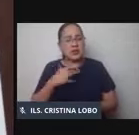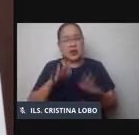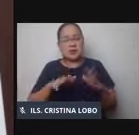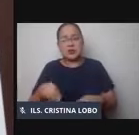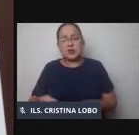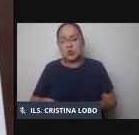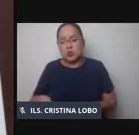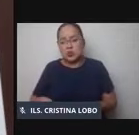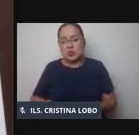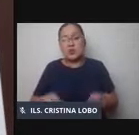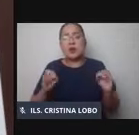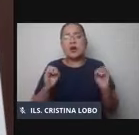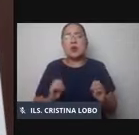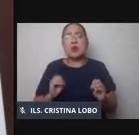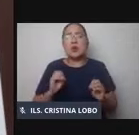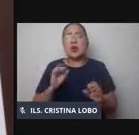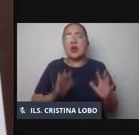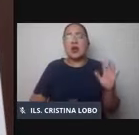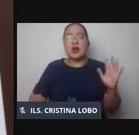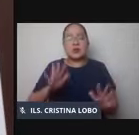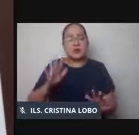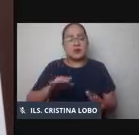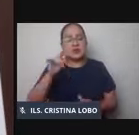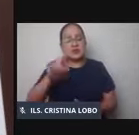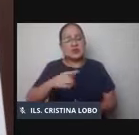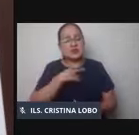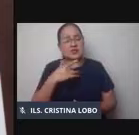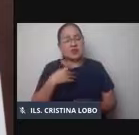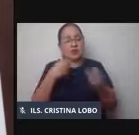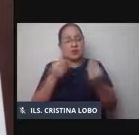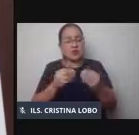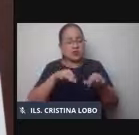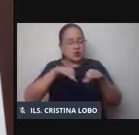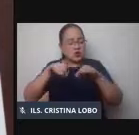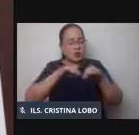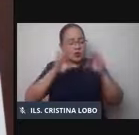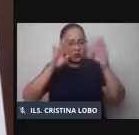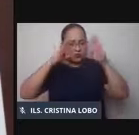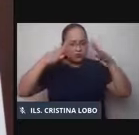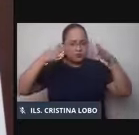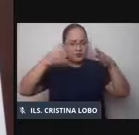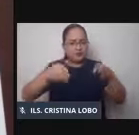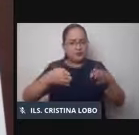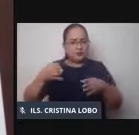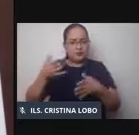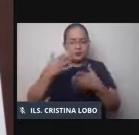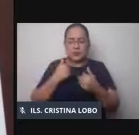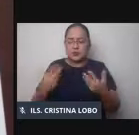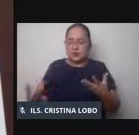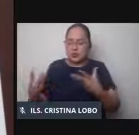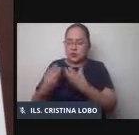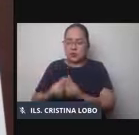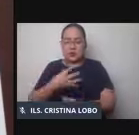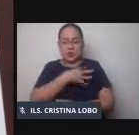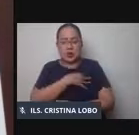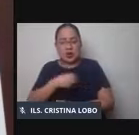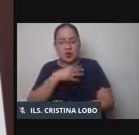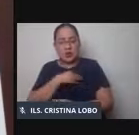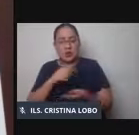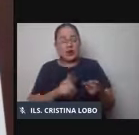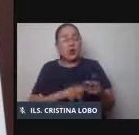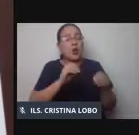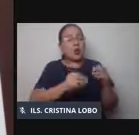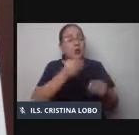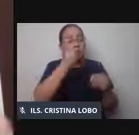culpables de dedicar mucho trabajo, mucho tiempo al trabajo y poco a la crianza, culpables por romper una